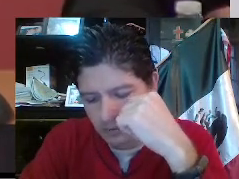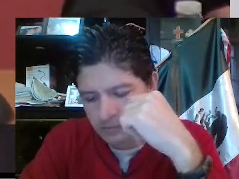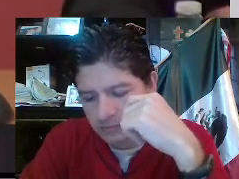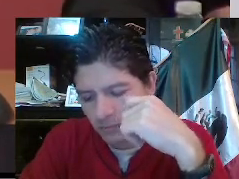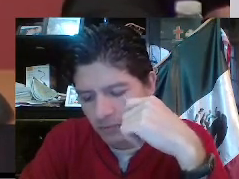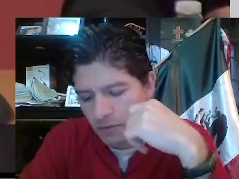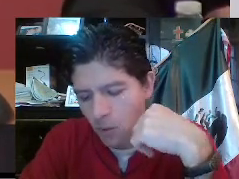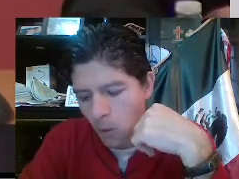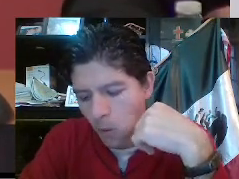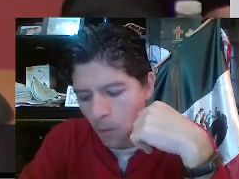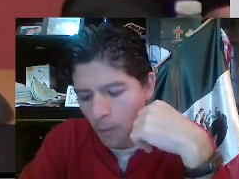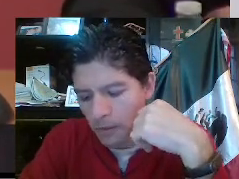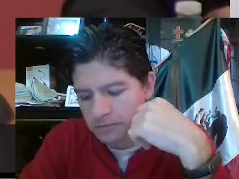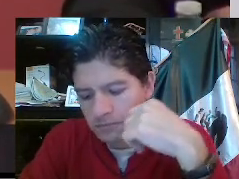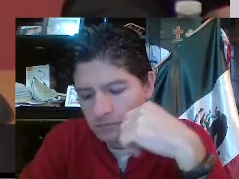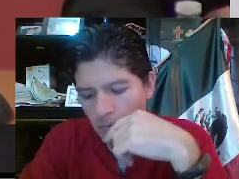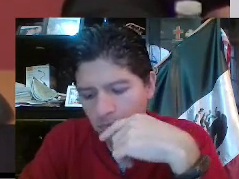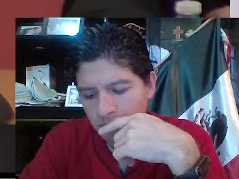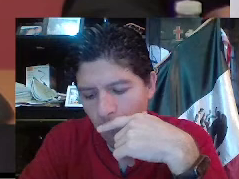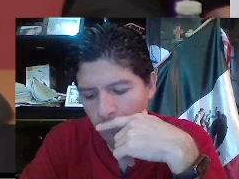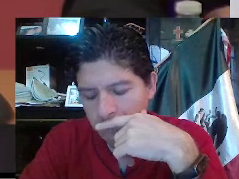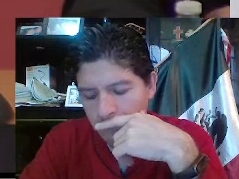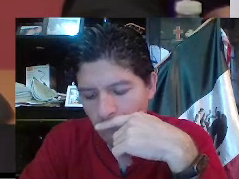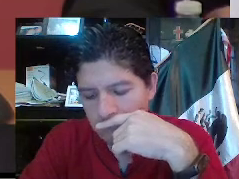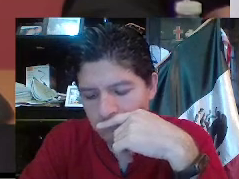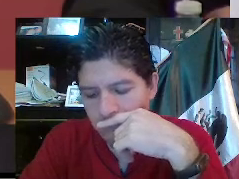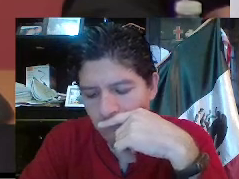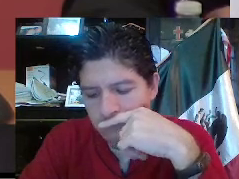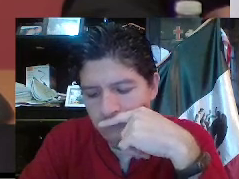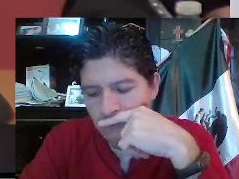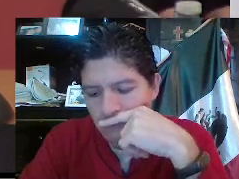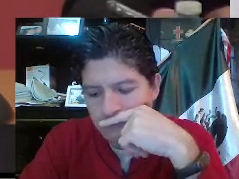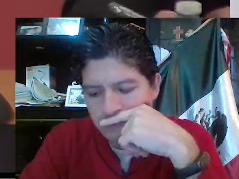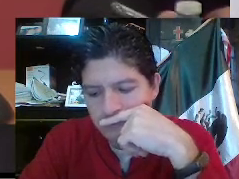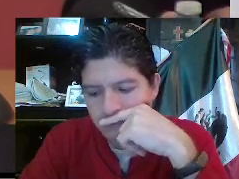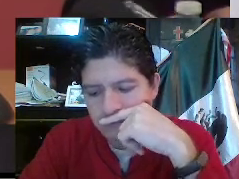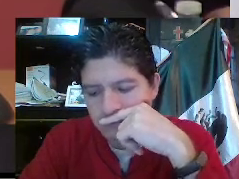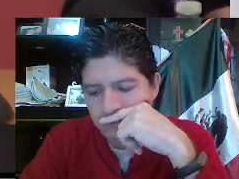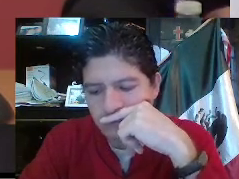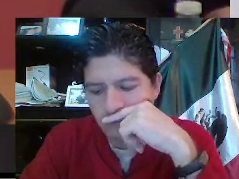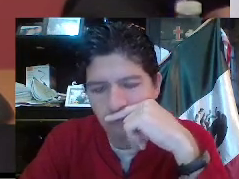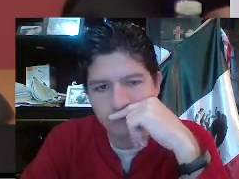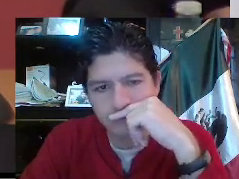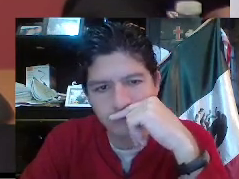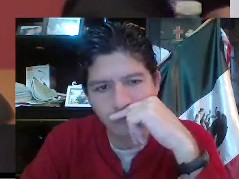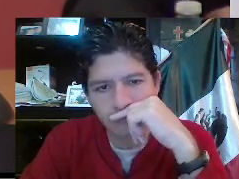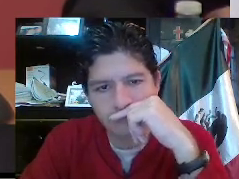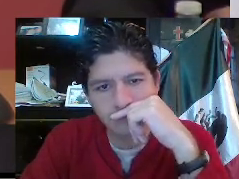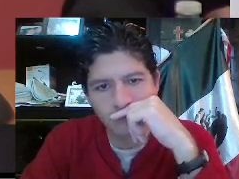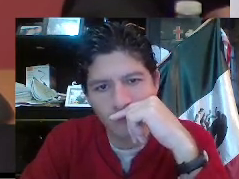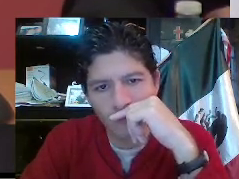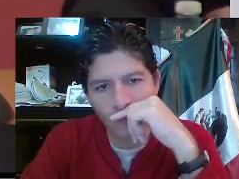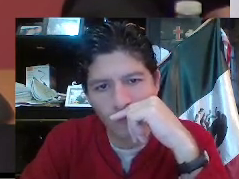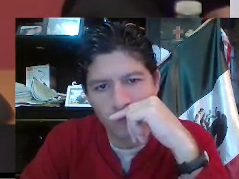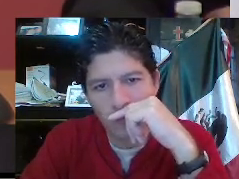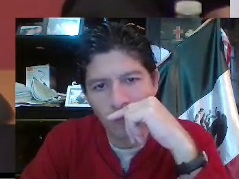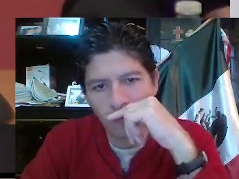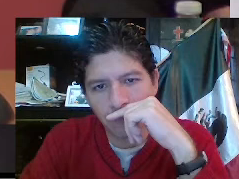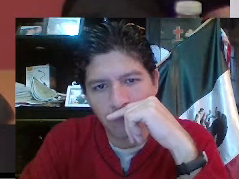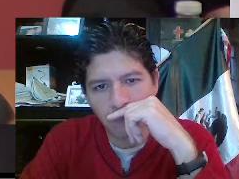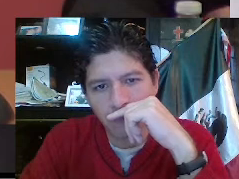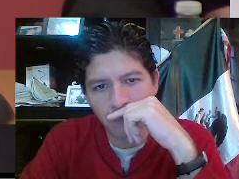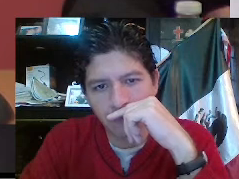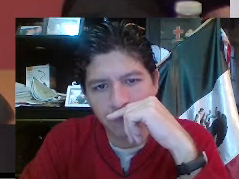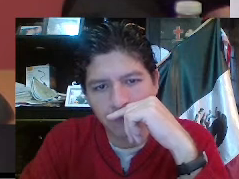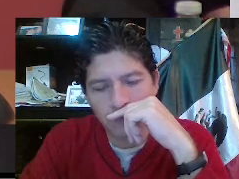613 megawatts. Las centrales de ciclo combinado queman gas natural, y 8 de ellas adicionalmente queman diésel, es